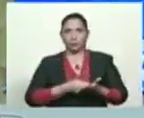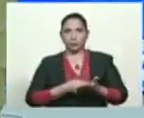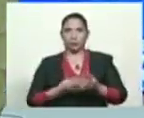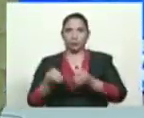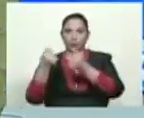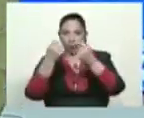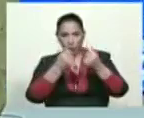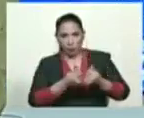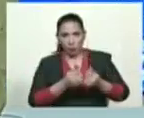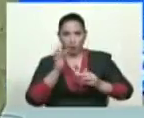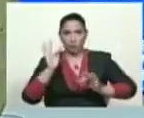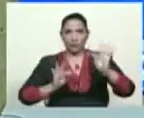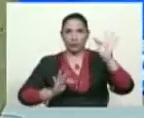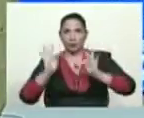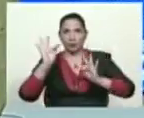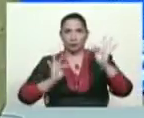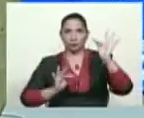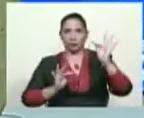físicos